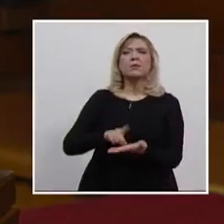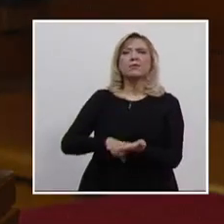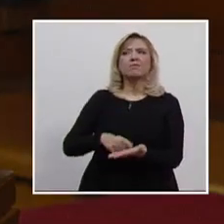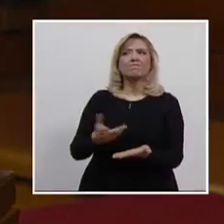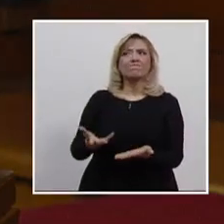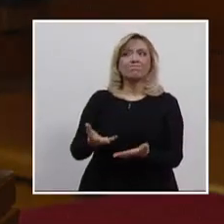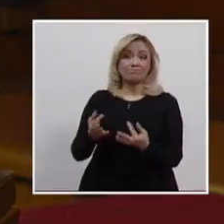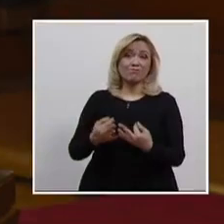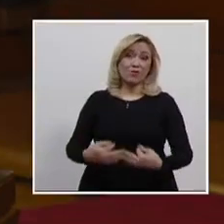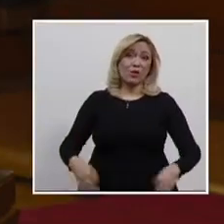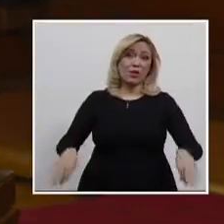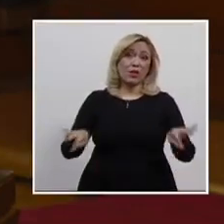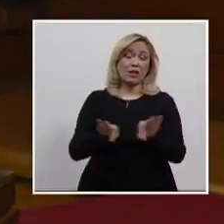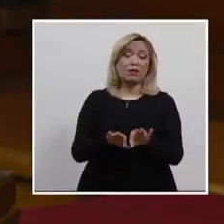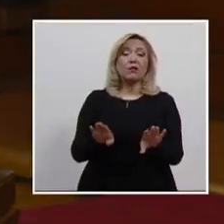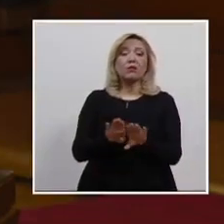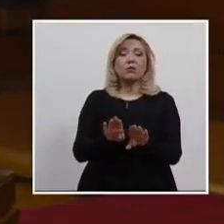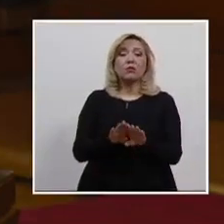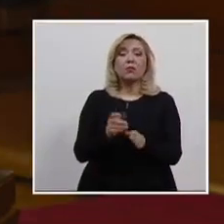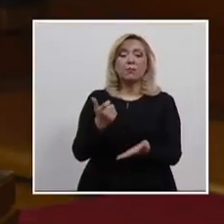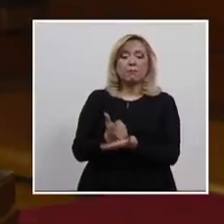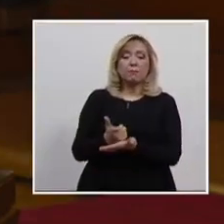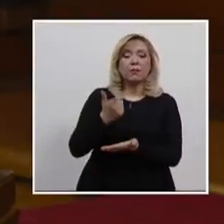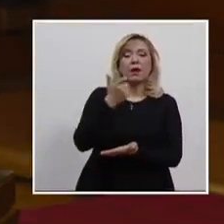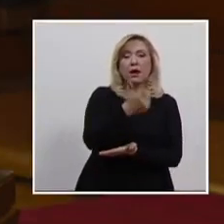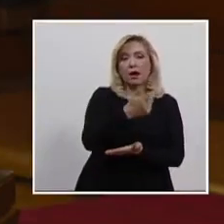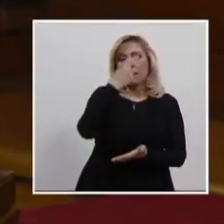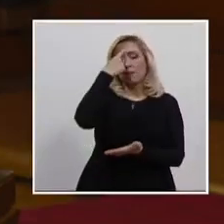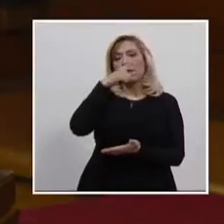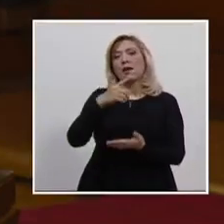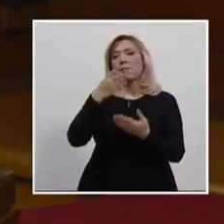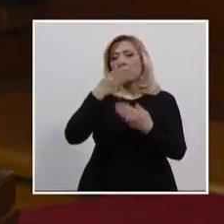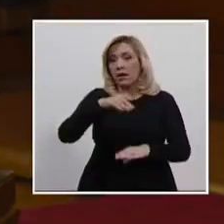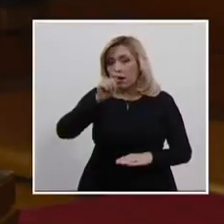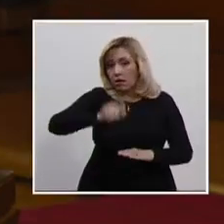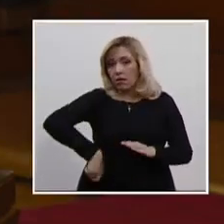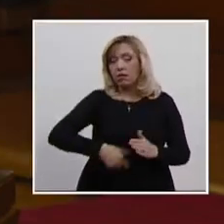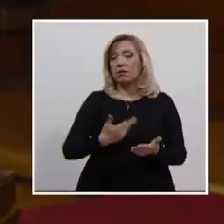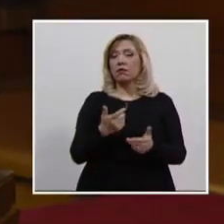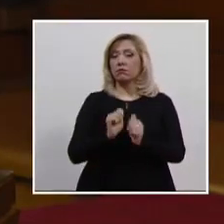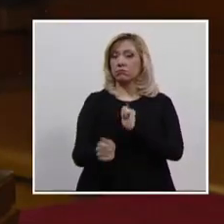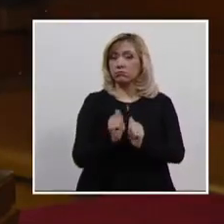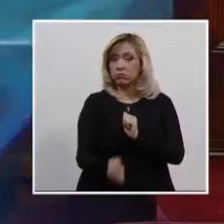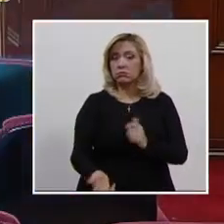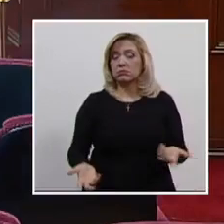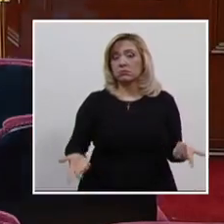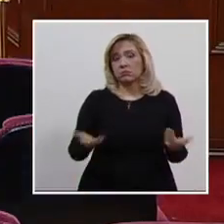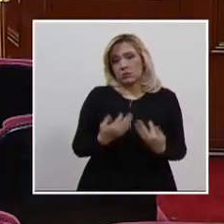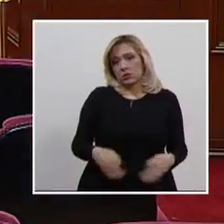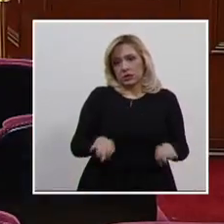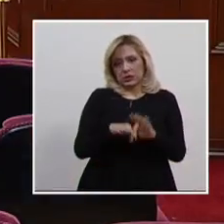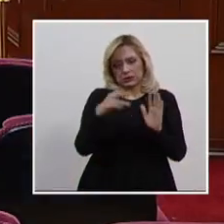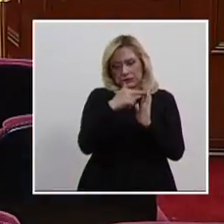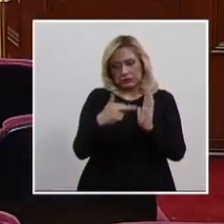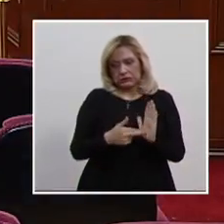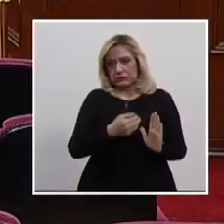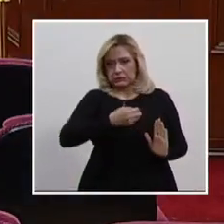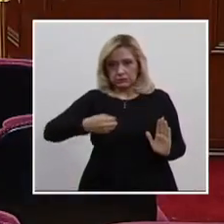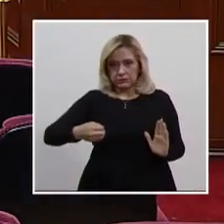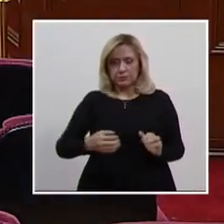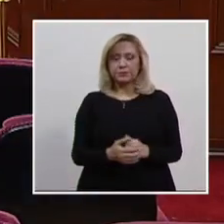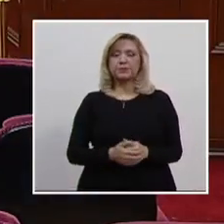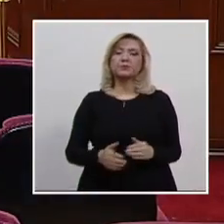obstáculo importante para poder dedicar un vehículo a este tipo de servicio. Al resolver otra acción